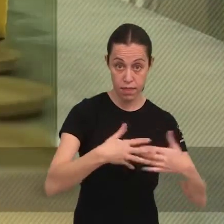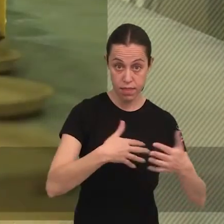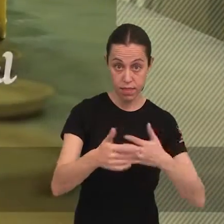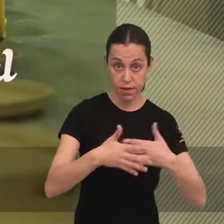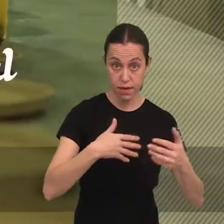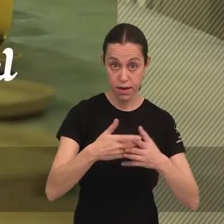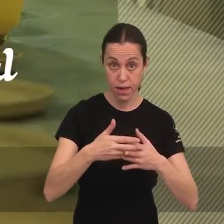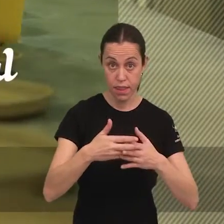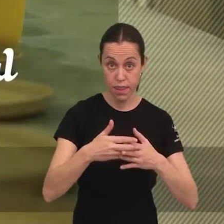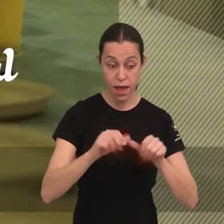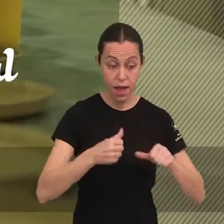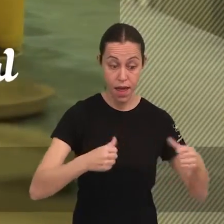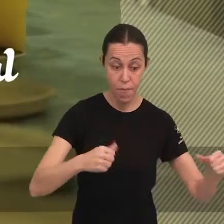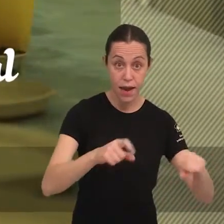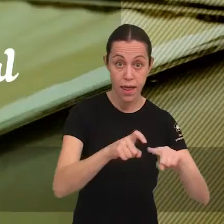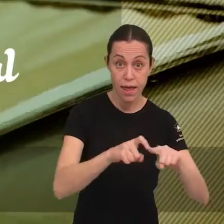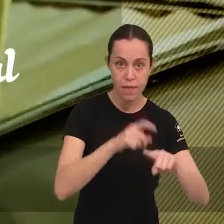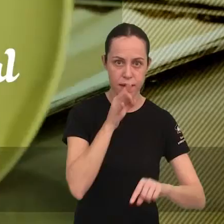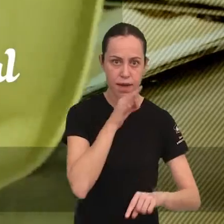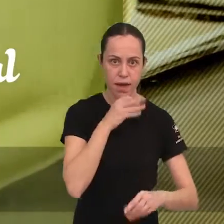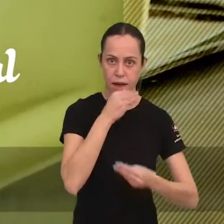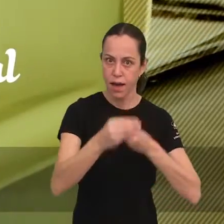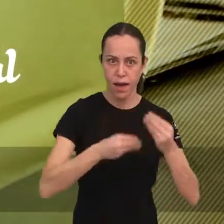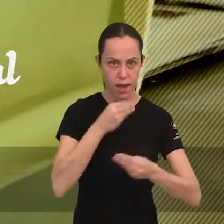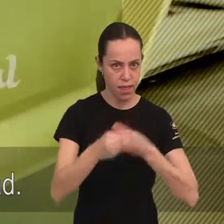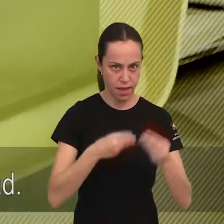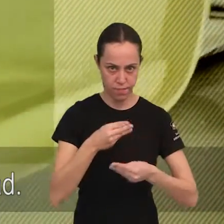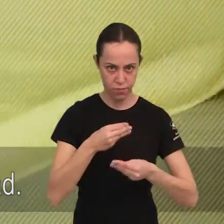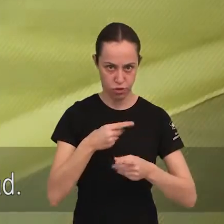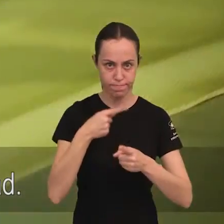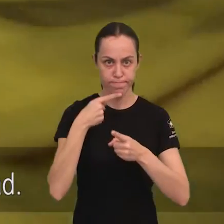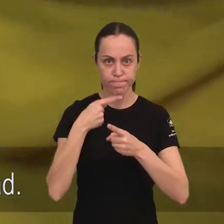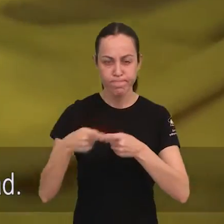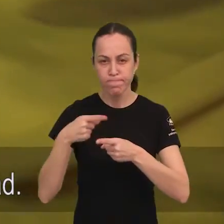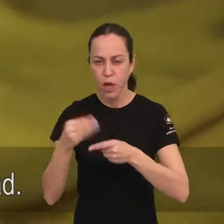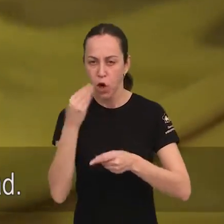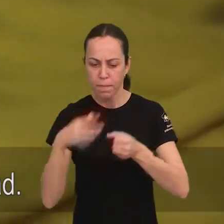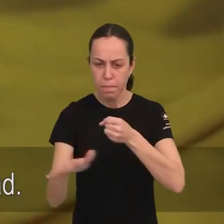En el área artesanal elaboramos la tradicional empanada gallega con ingredientes de primera calidad.